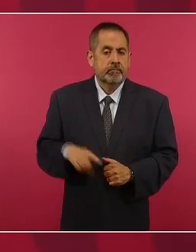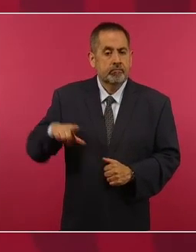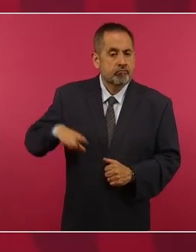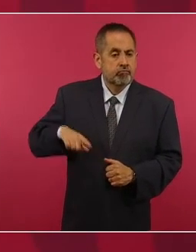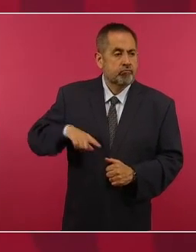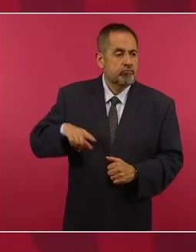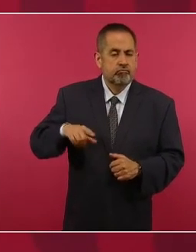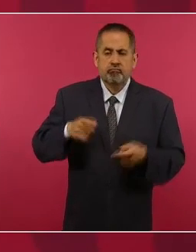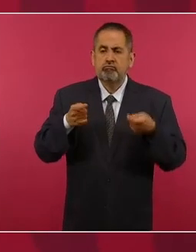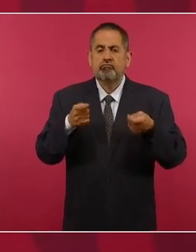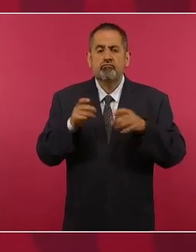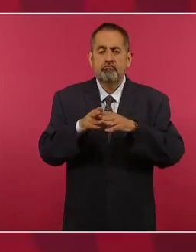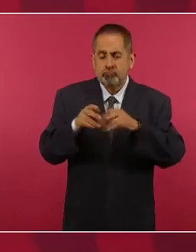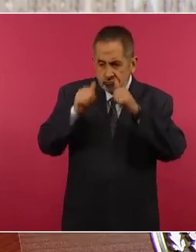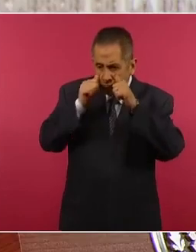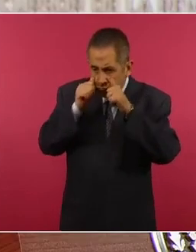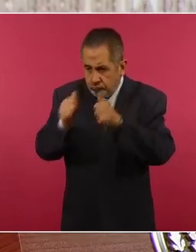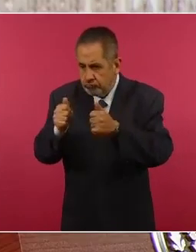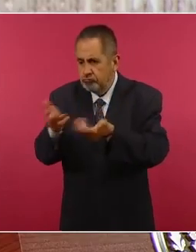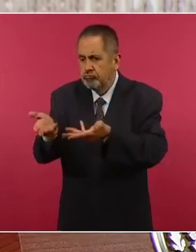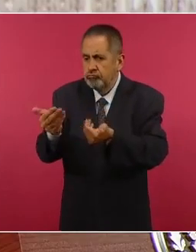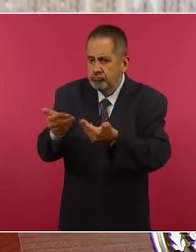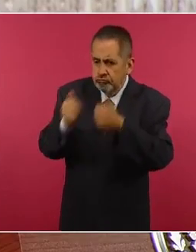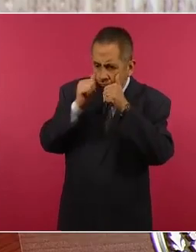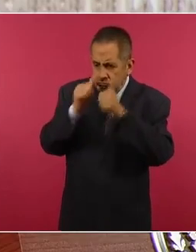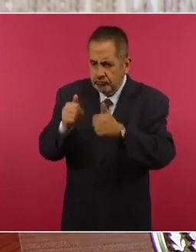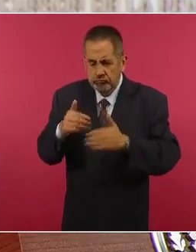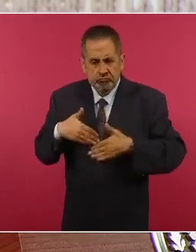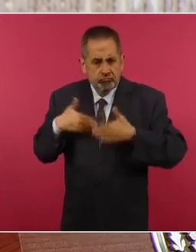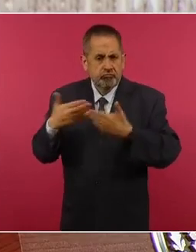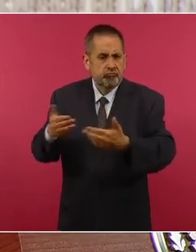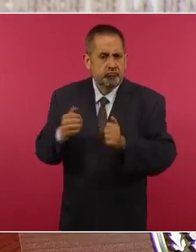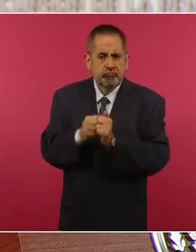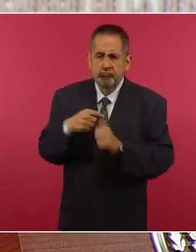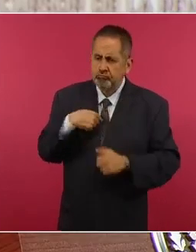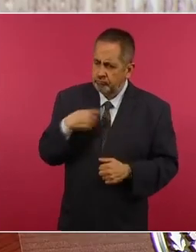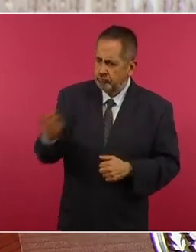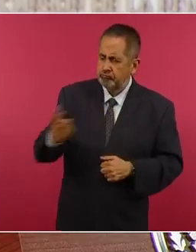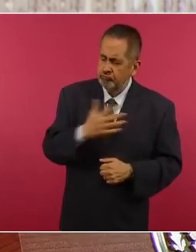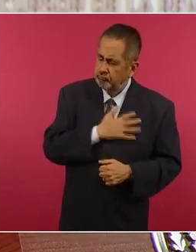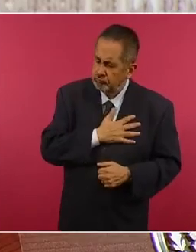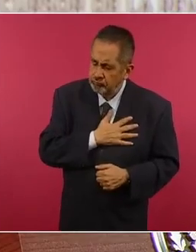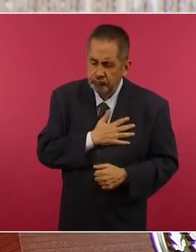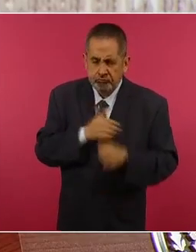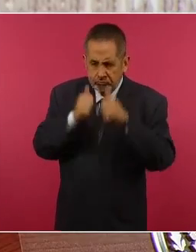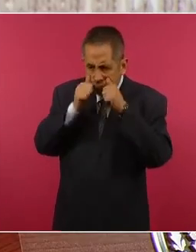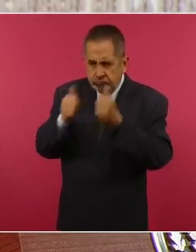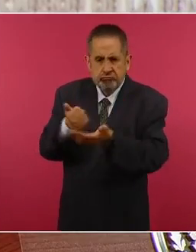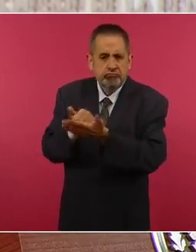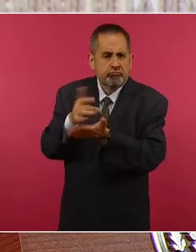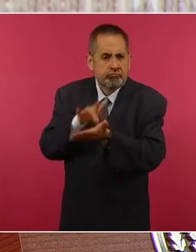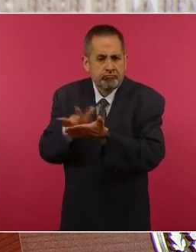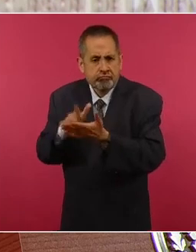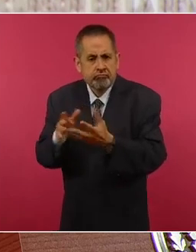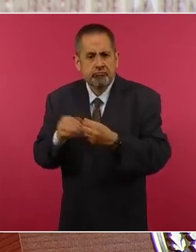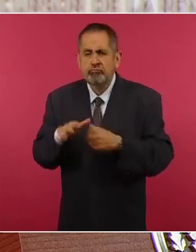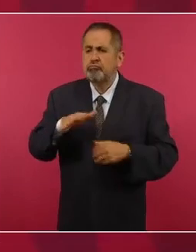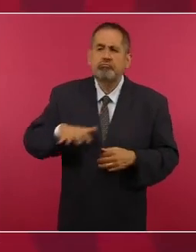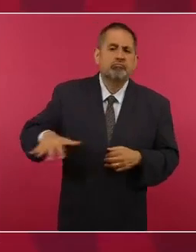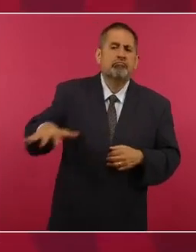atendiendo a la gente, actuando de buena fe, con amor al prójimo, con amor al